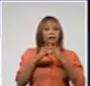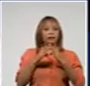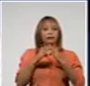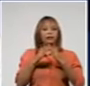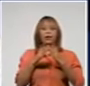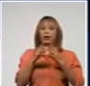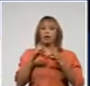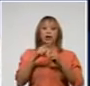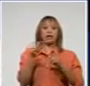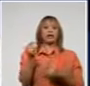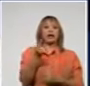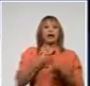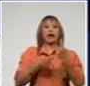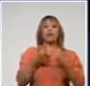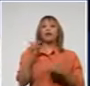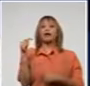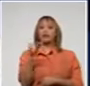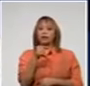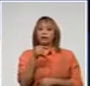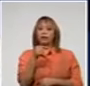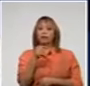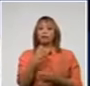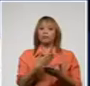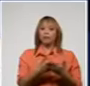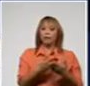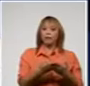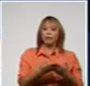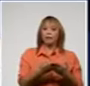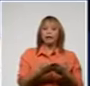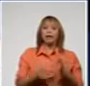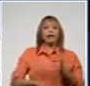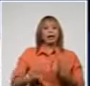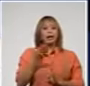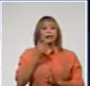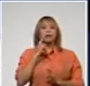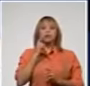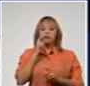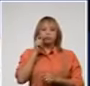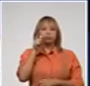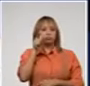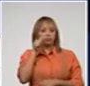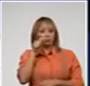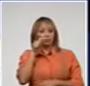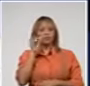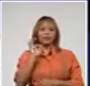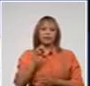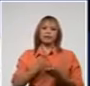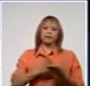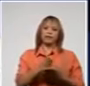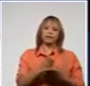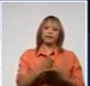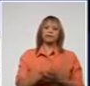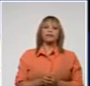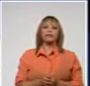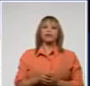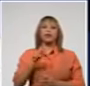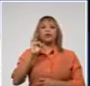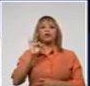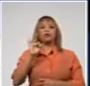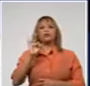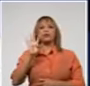negativo, porque están con alta clínica, pero aún no la epidemiológica. Estamos hablando del